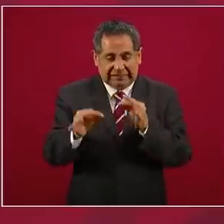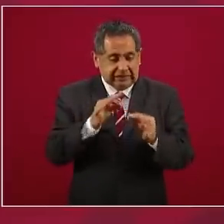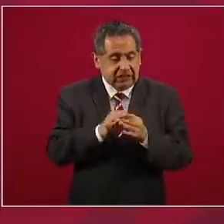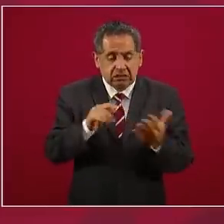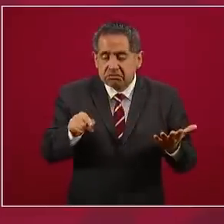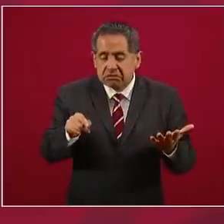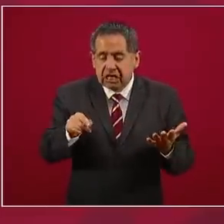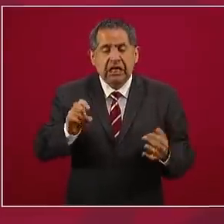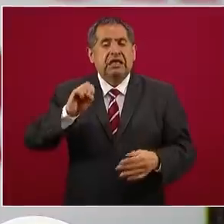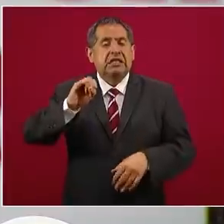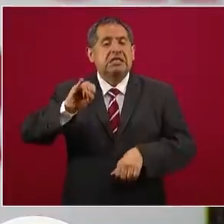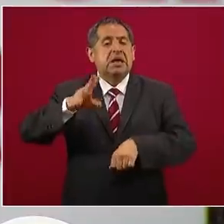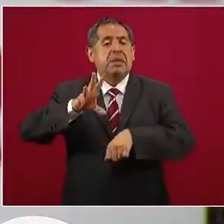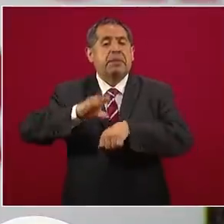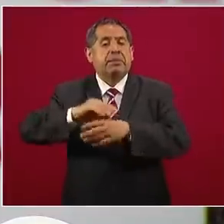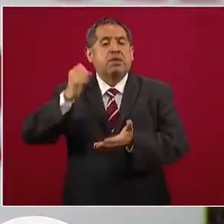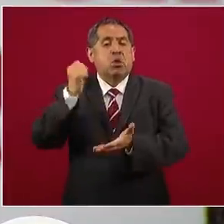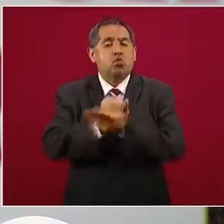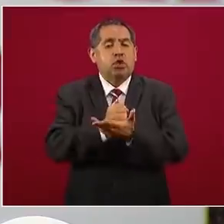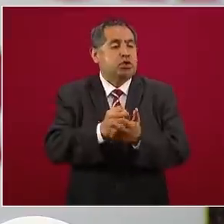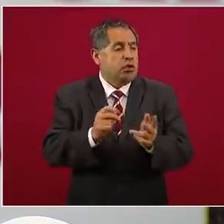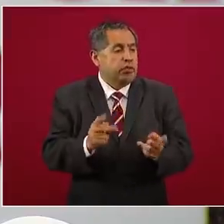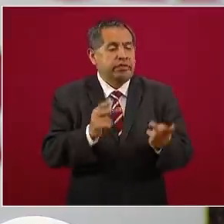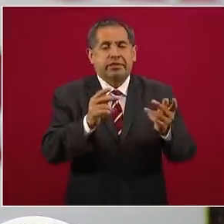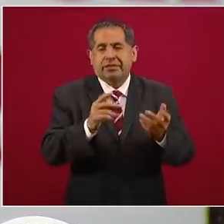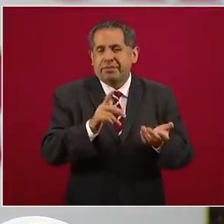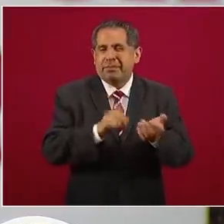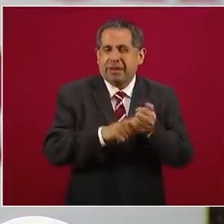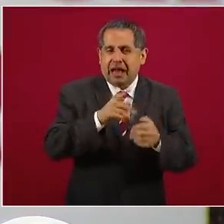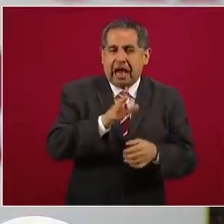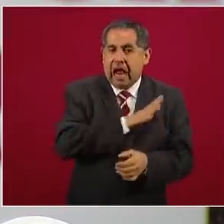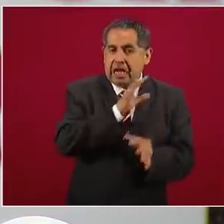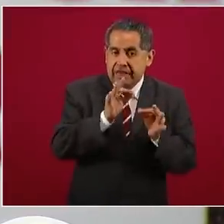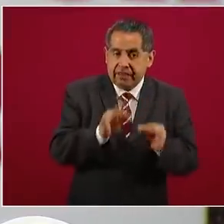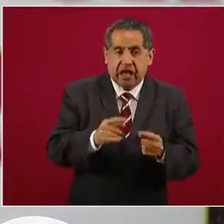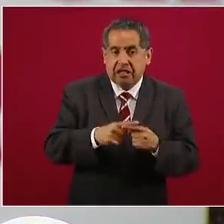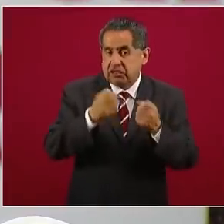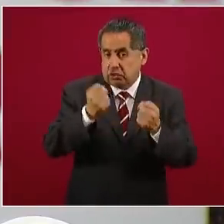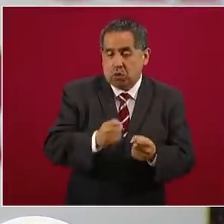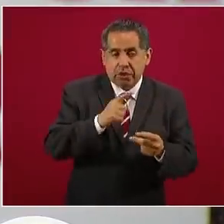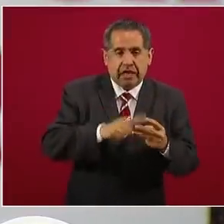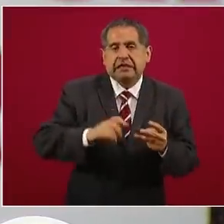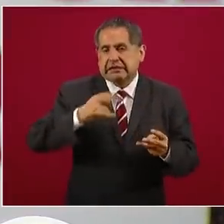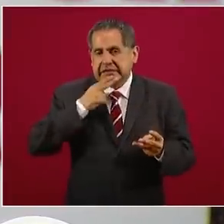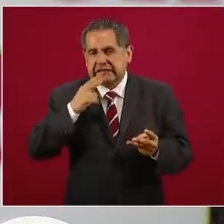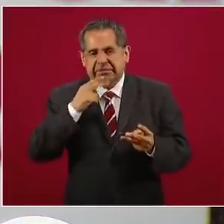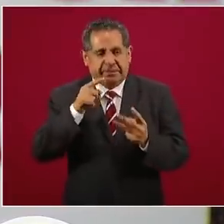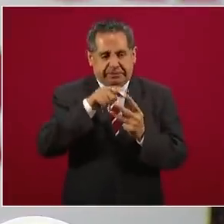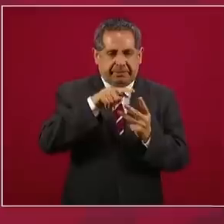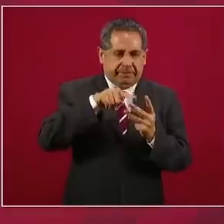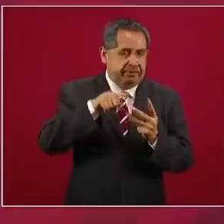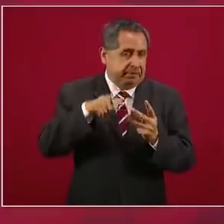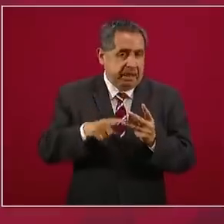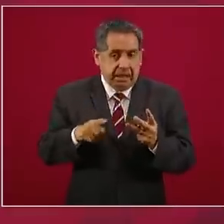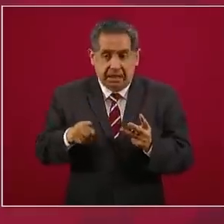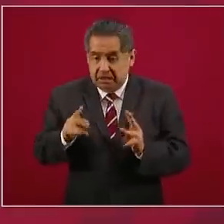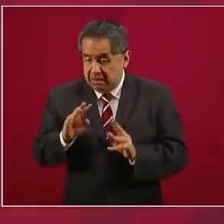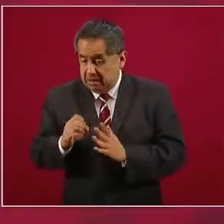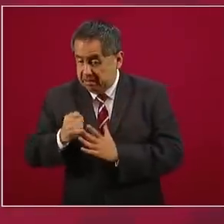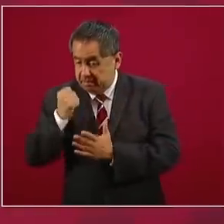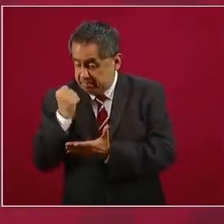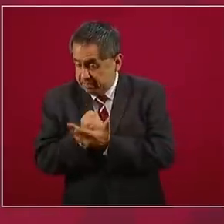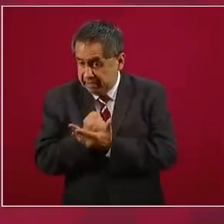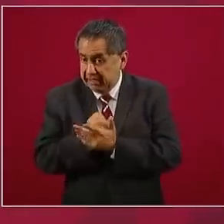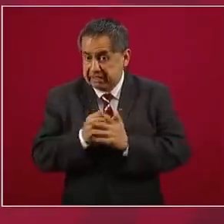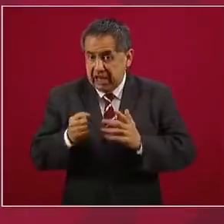una decisión sobre calidad, seguridad y eficacia de los productos, y cuando esto ocurre, pues se